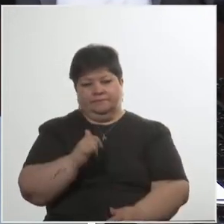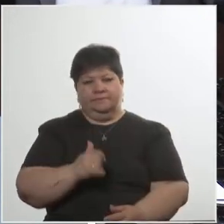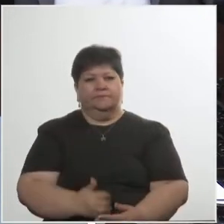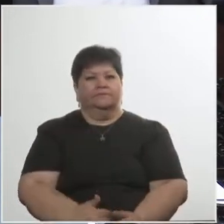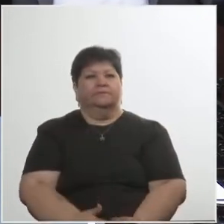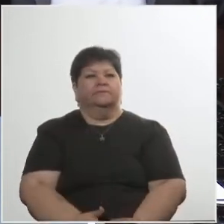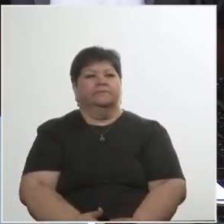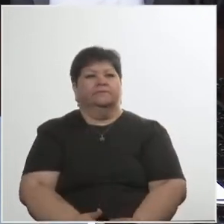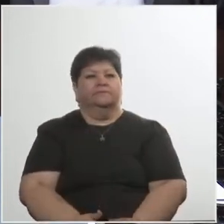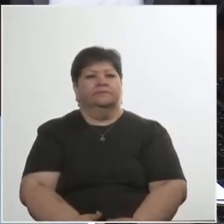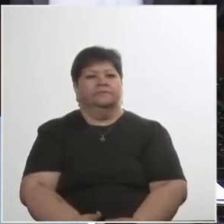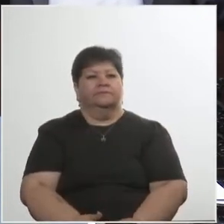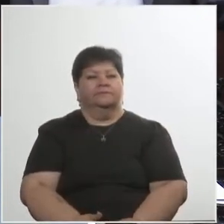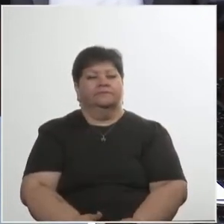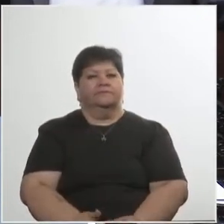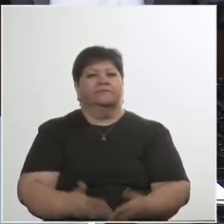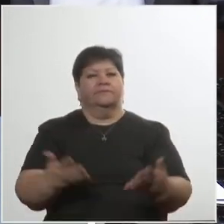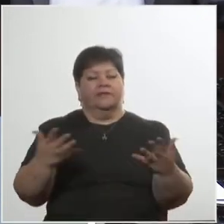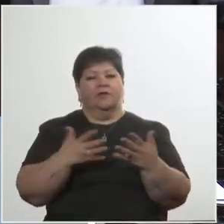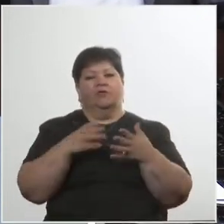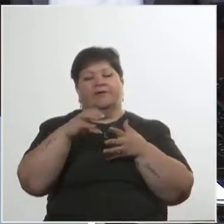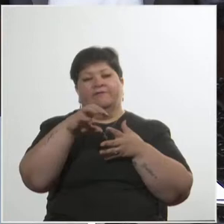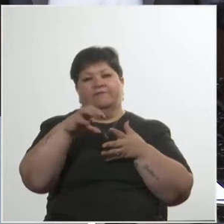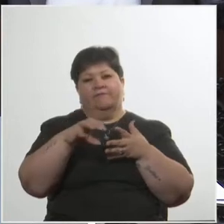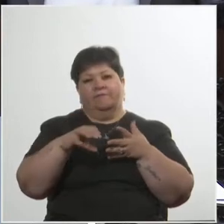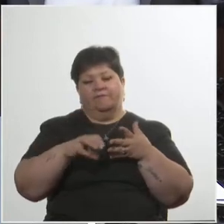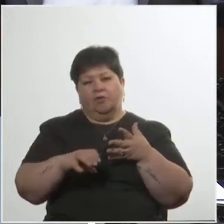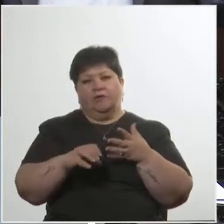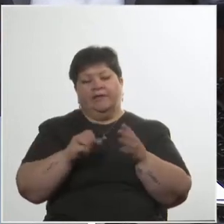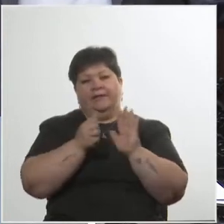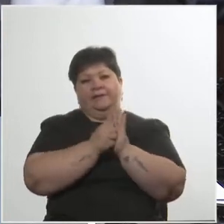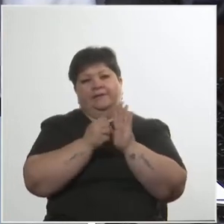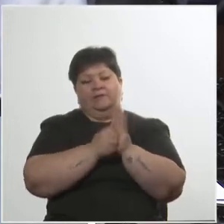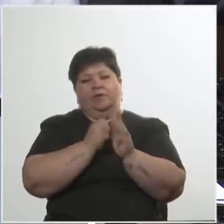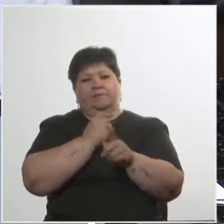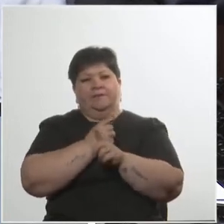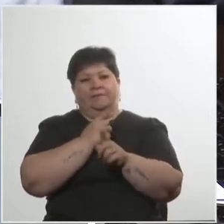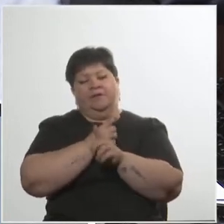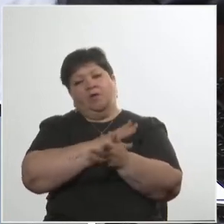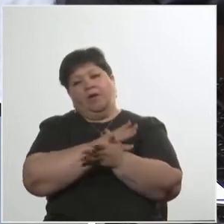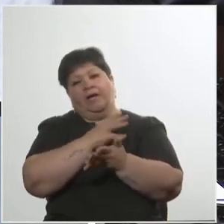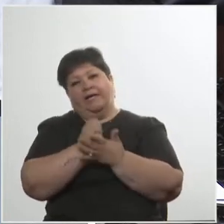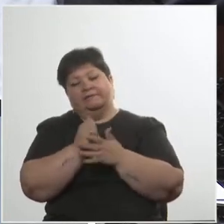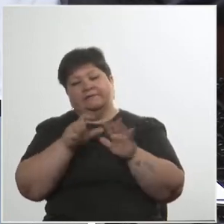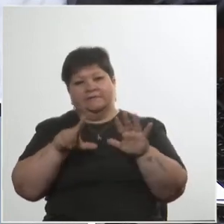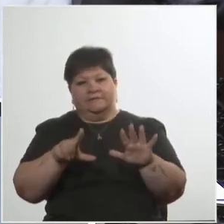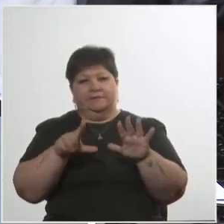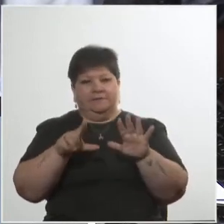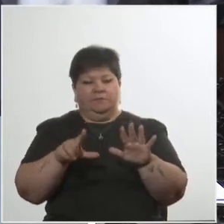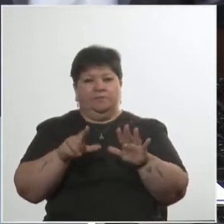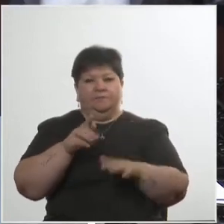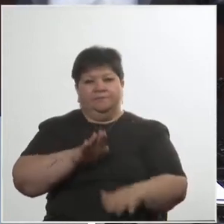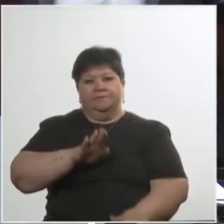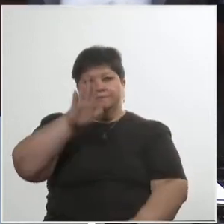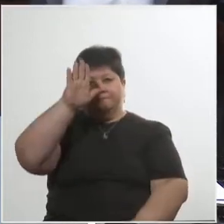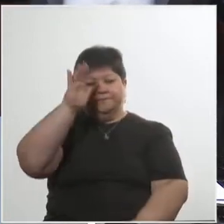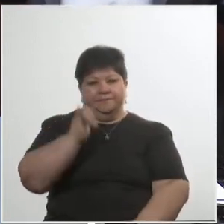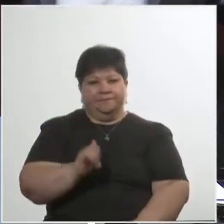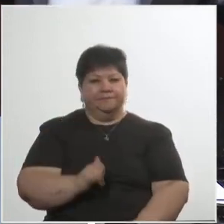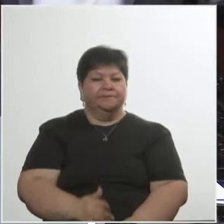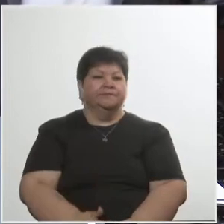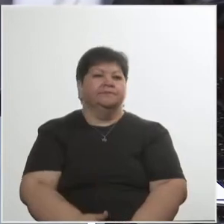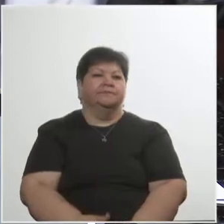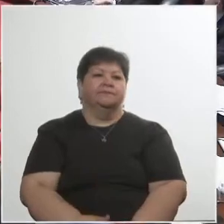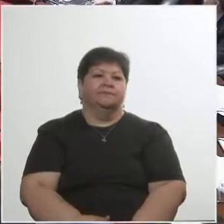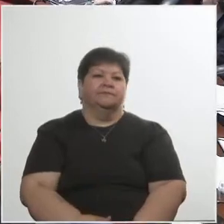afirmativo se procede a votar entonces del artículo primero al artículo séptimo por la afirmativa sírvanse